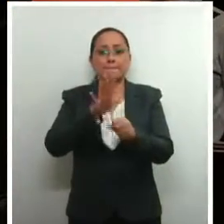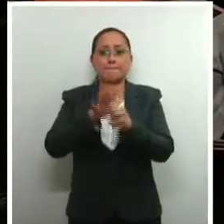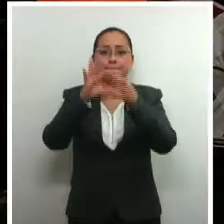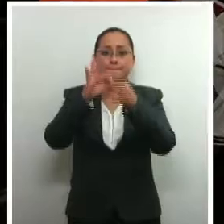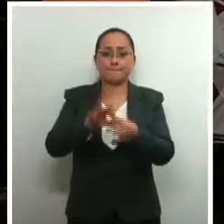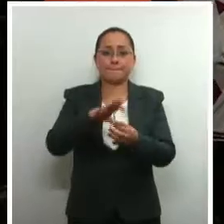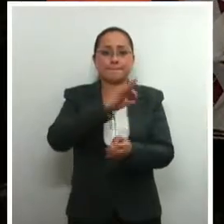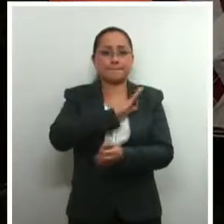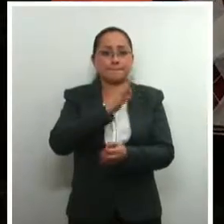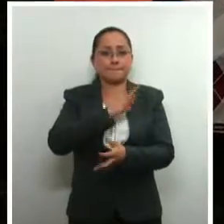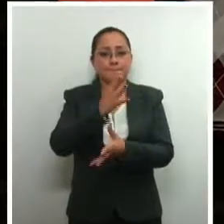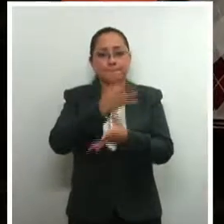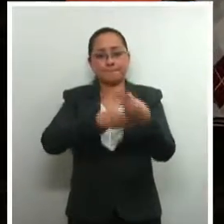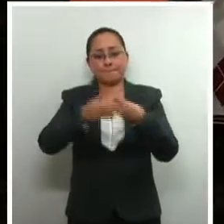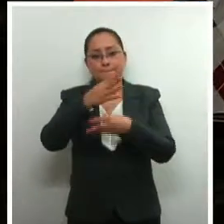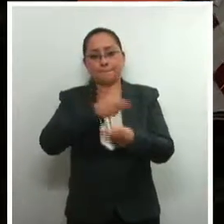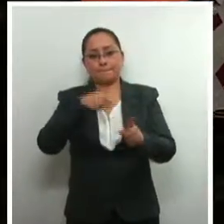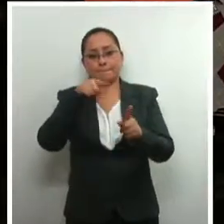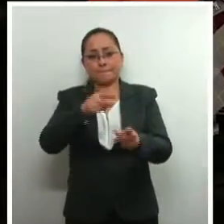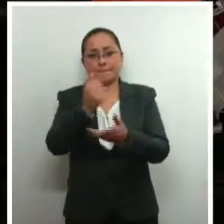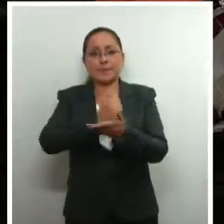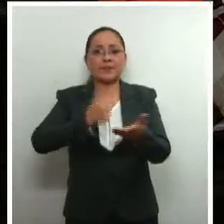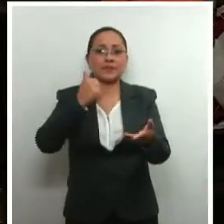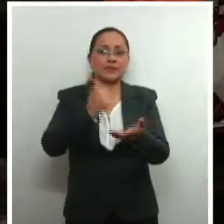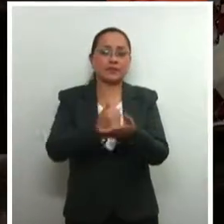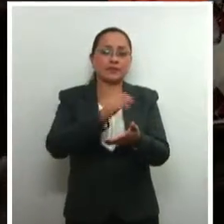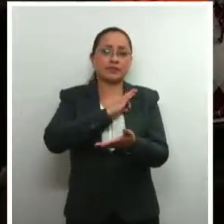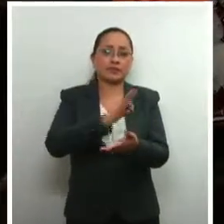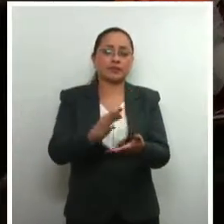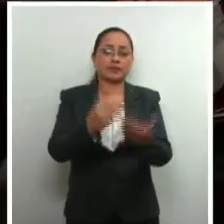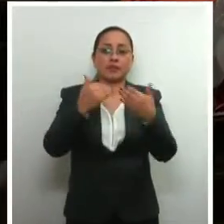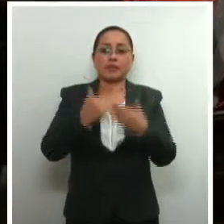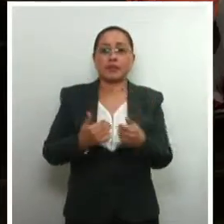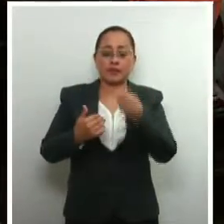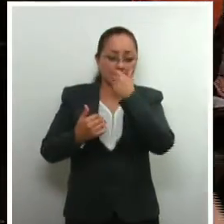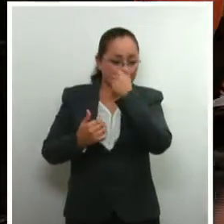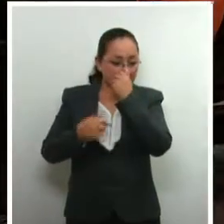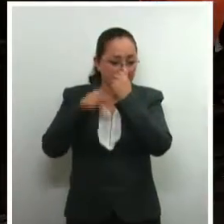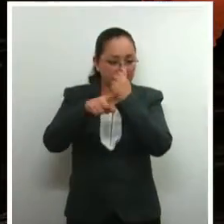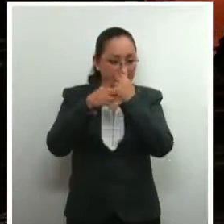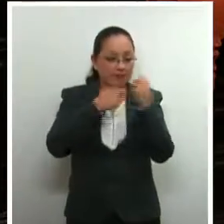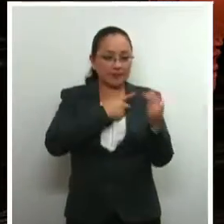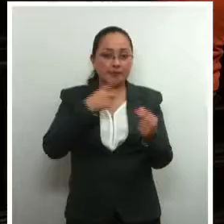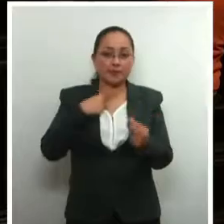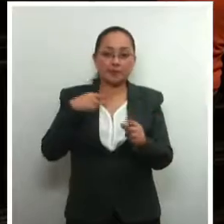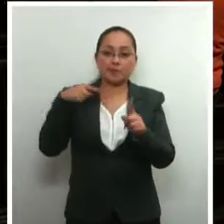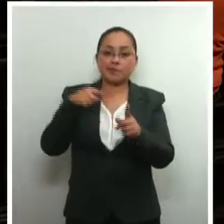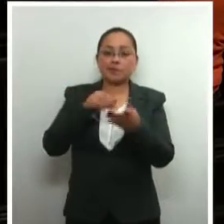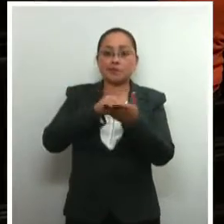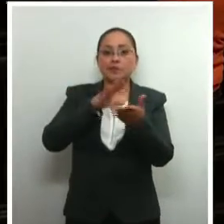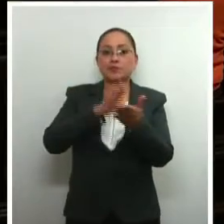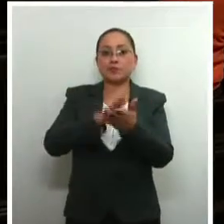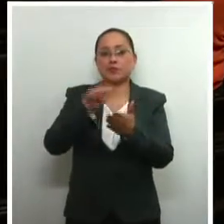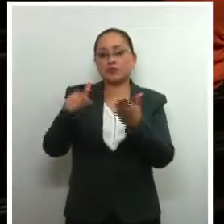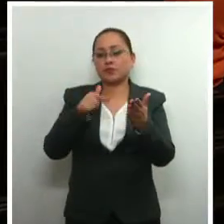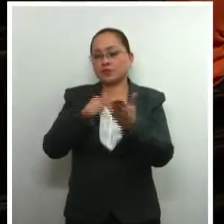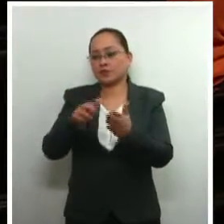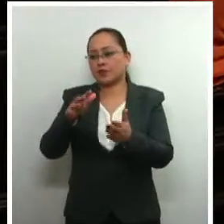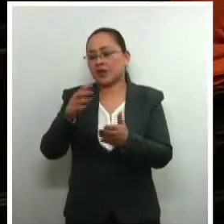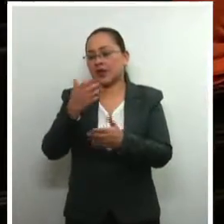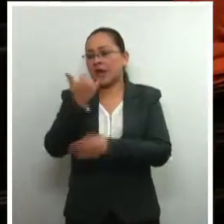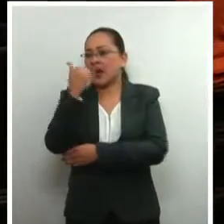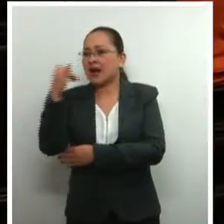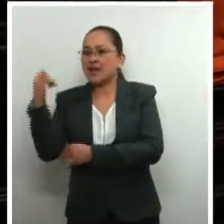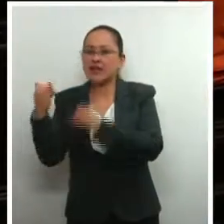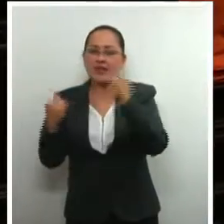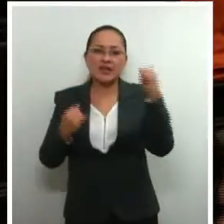y la sostenibilidad de una ciudad. Tenemos que conservar nuestras áreas verdes, tenemos que cuidar lo que